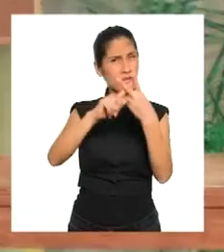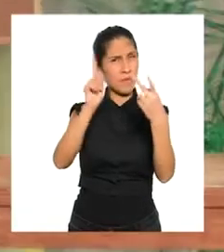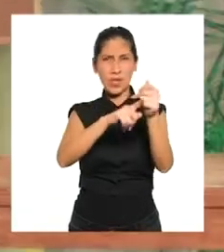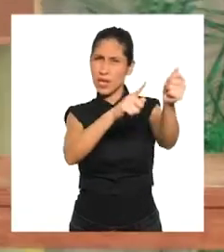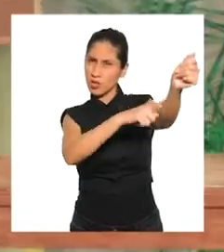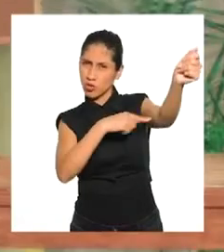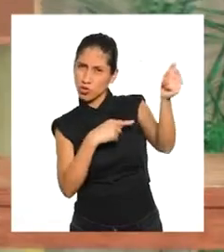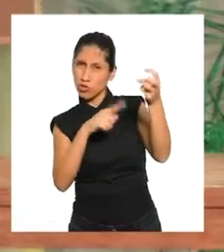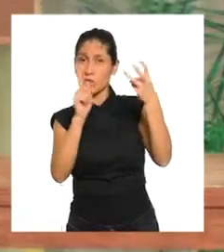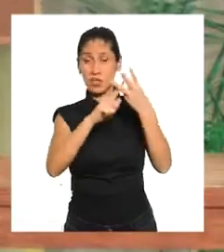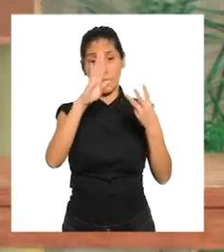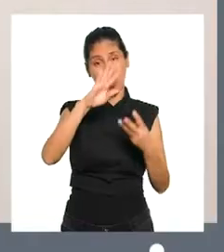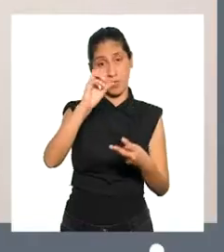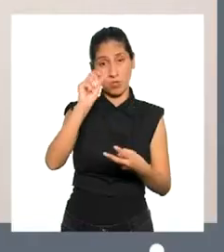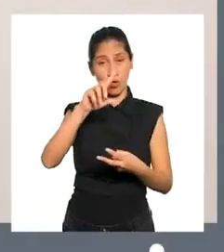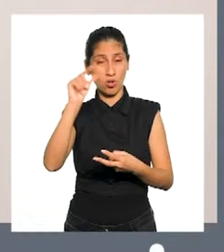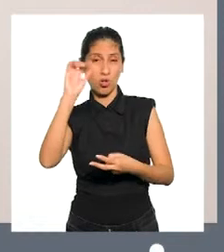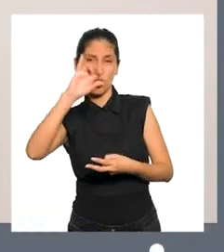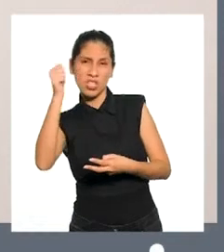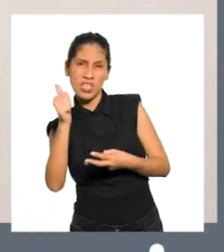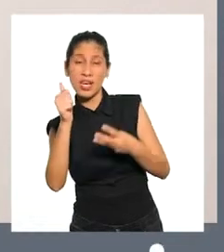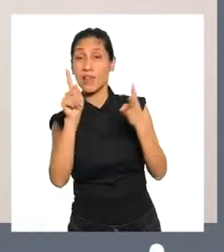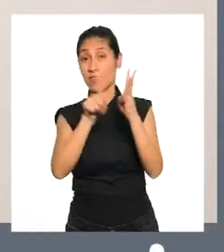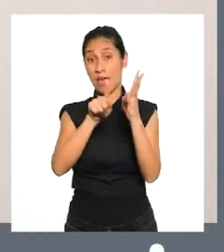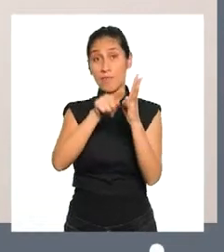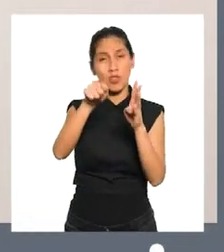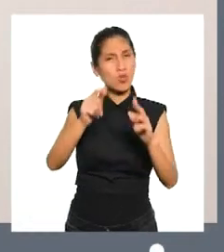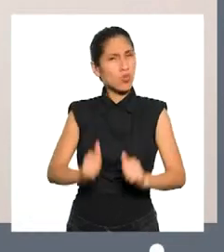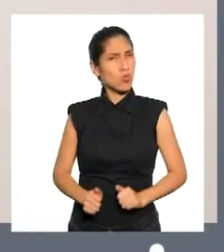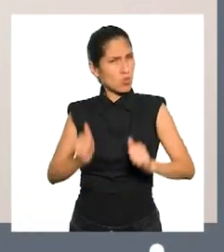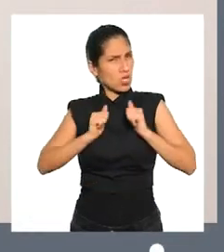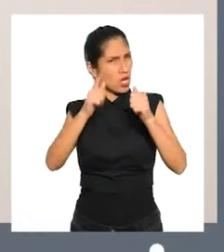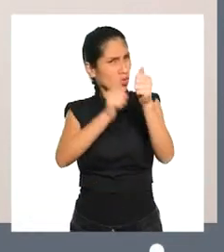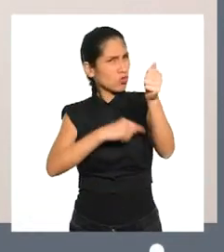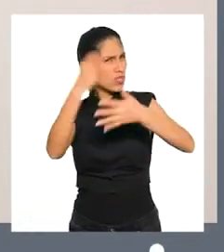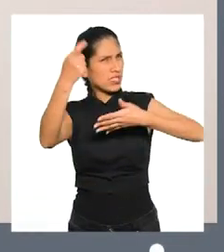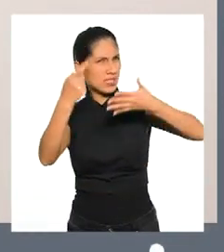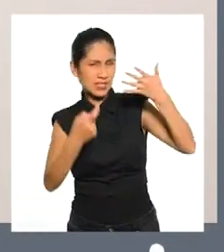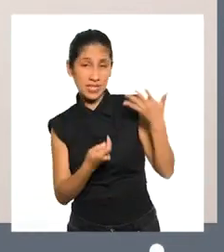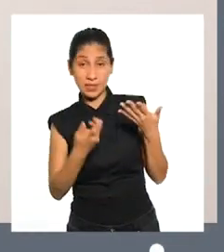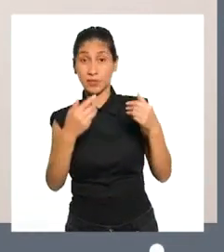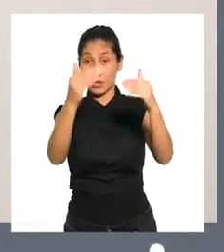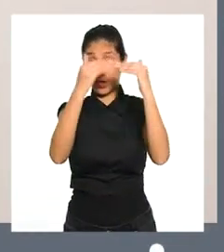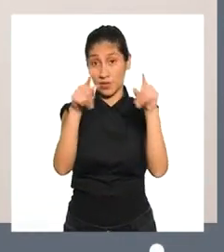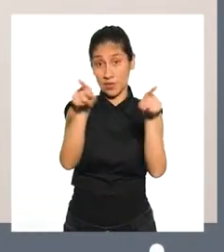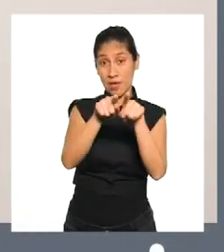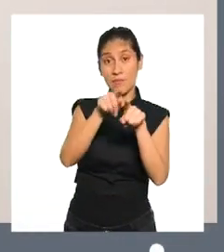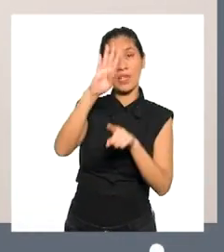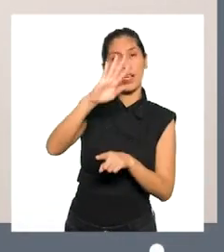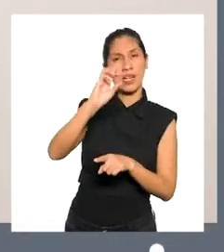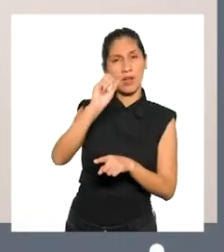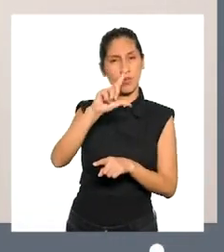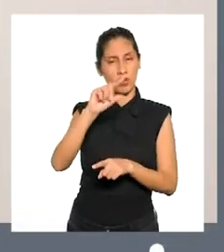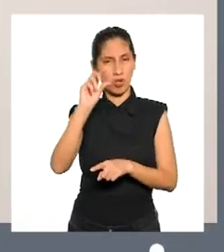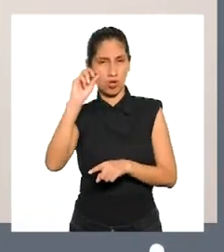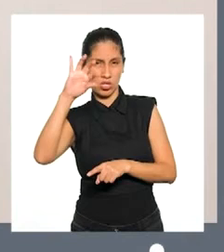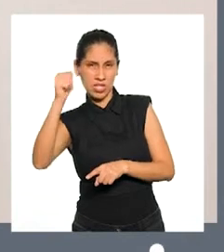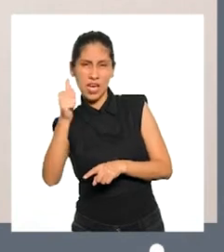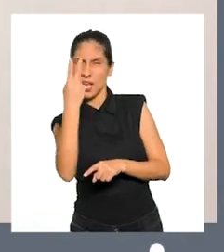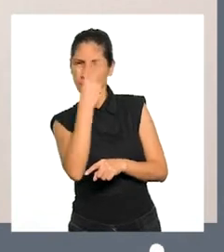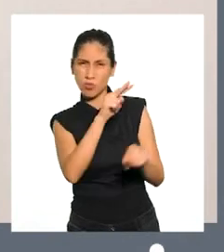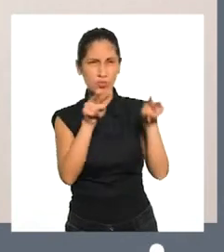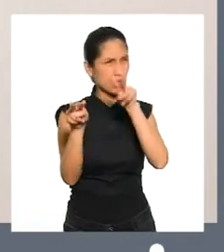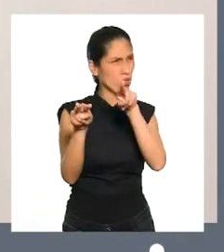Uf, eso sí me acuerdo. Claro, y luego hemos visto dentro del determinante de la biología los distintos factores como el